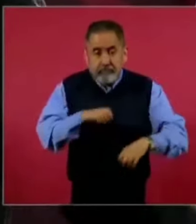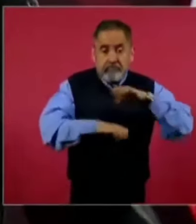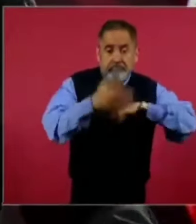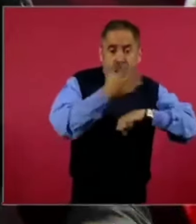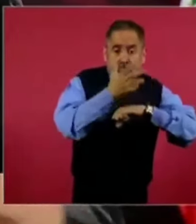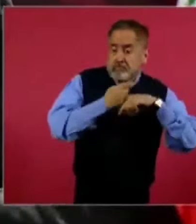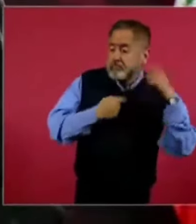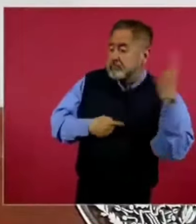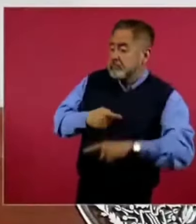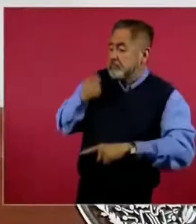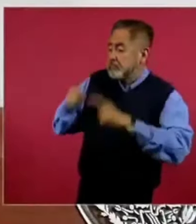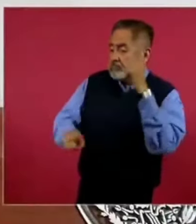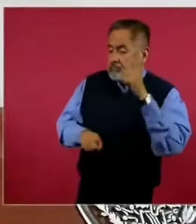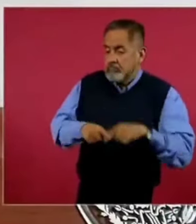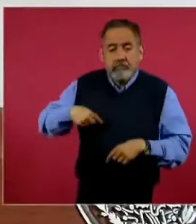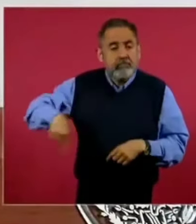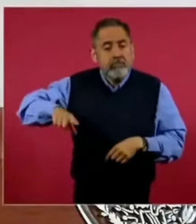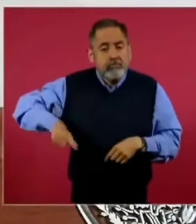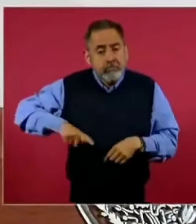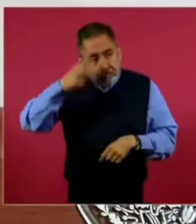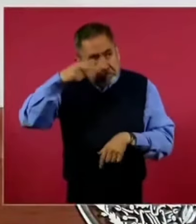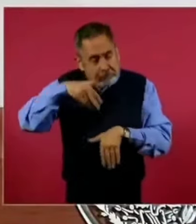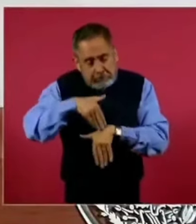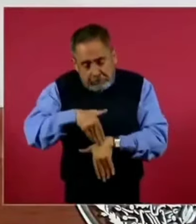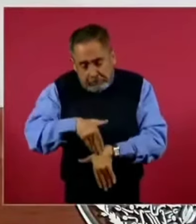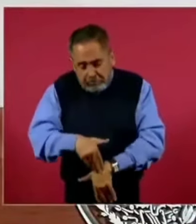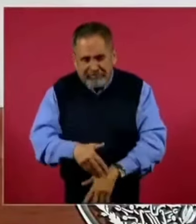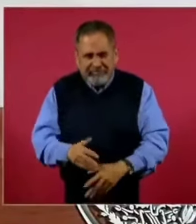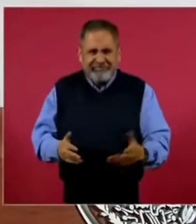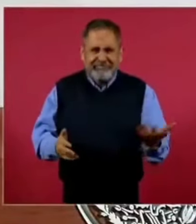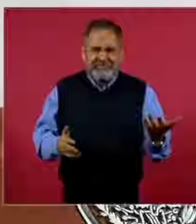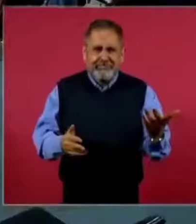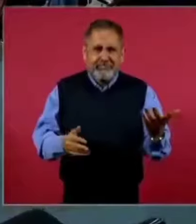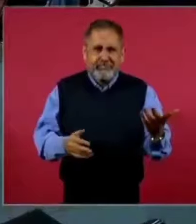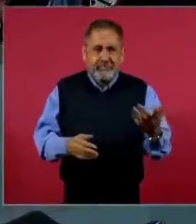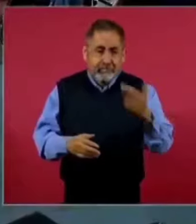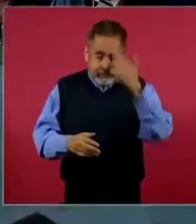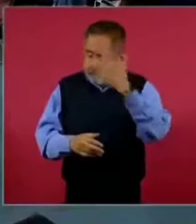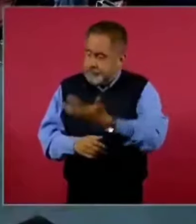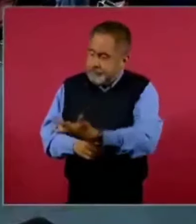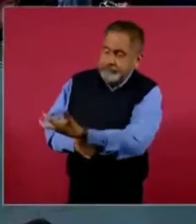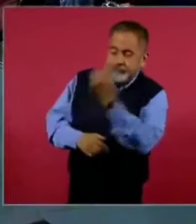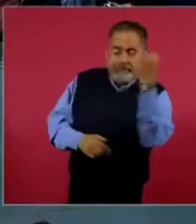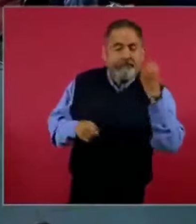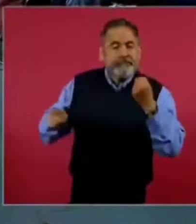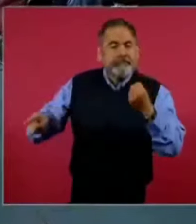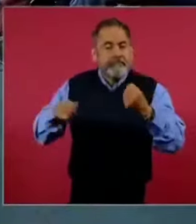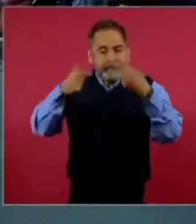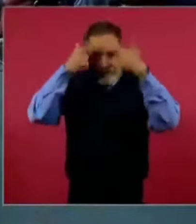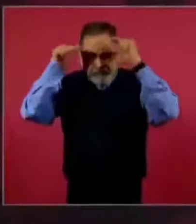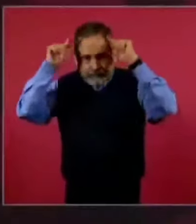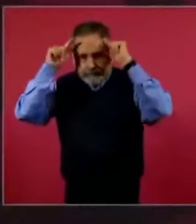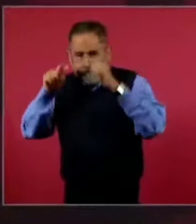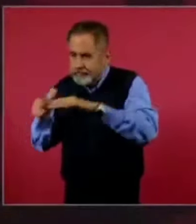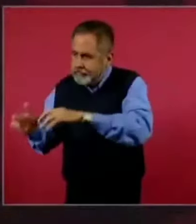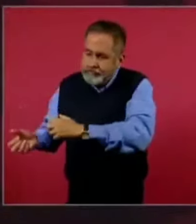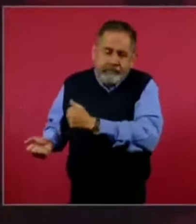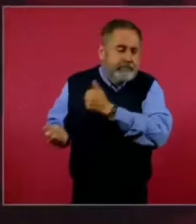aquí, e incluso se llevaron a marinos a formar,